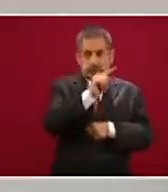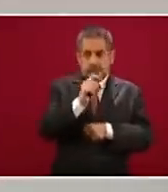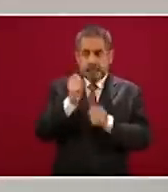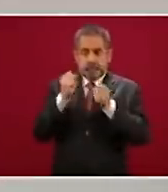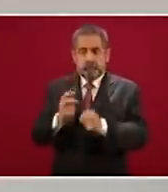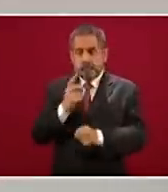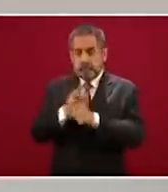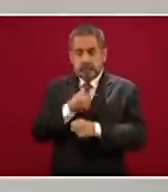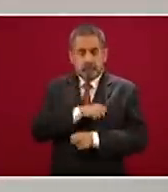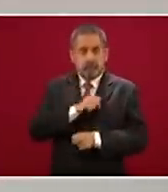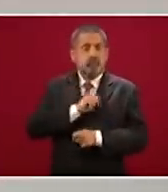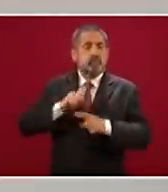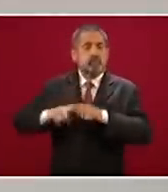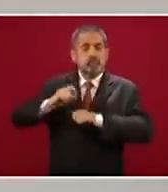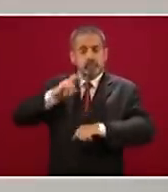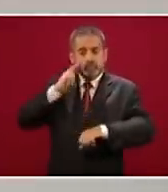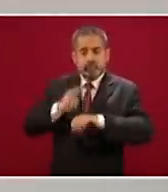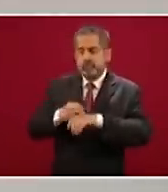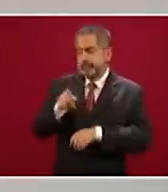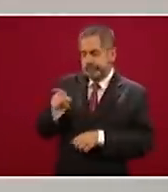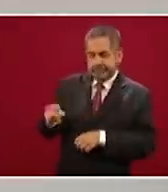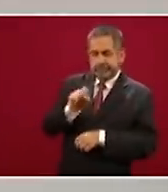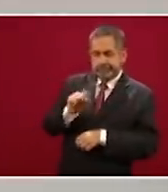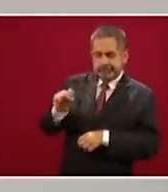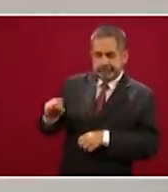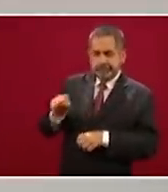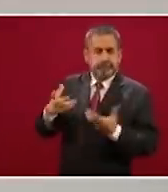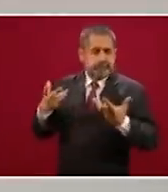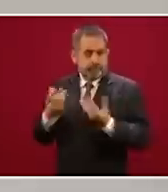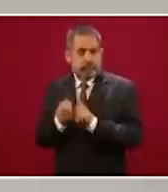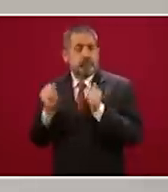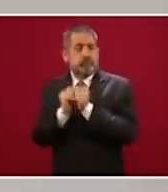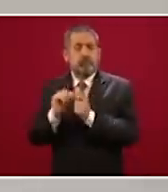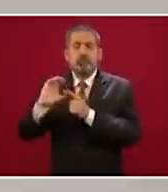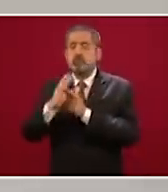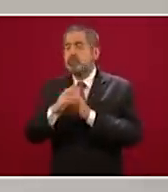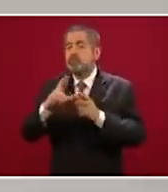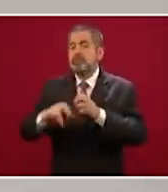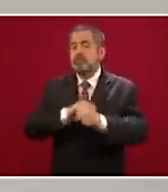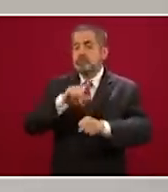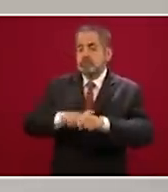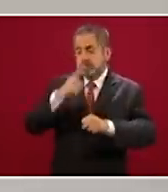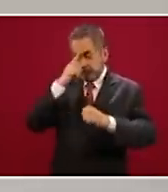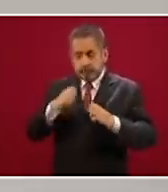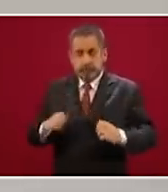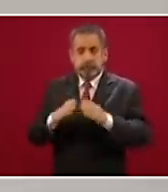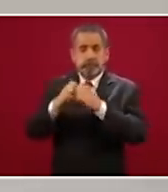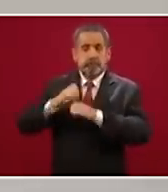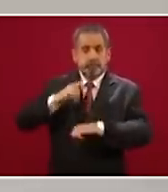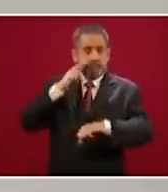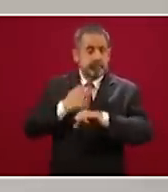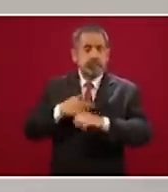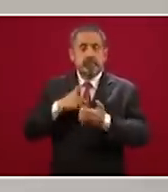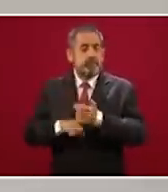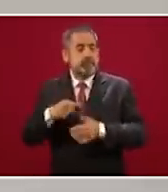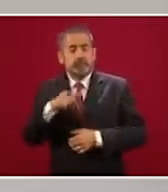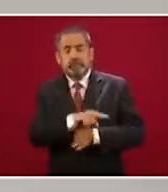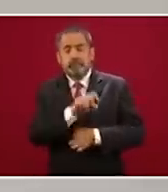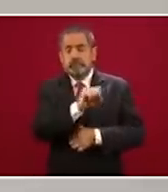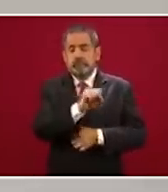que preside el señor secretario de Salud, y el Comité Nacional de Emergencias, que preside el señor secretario